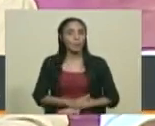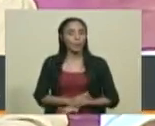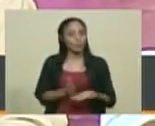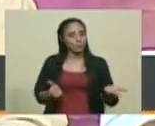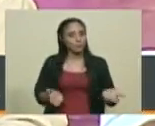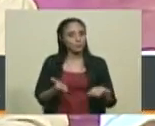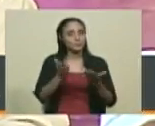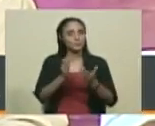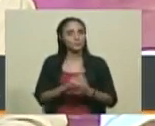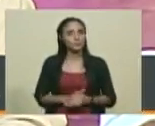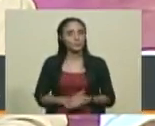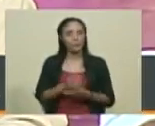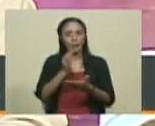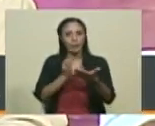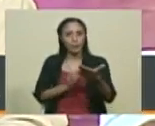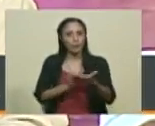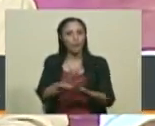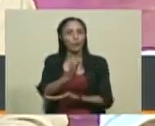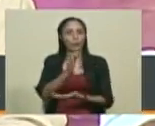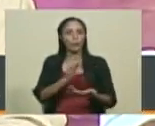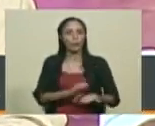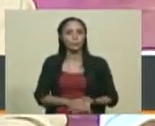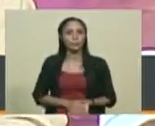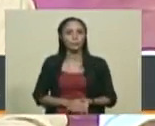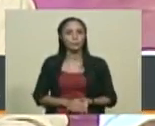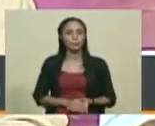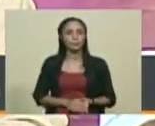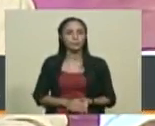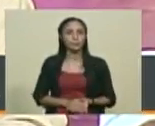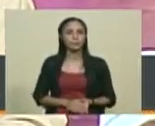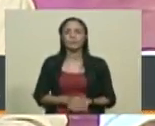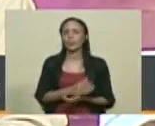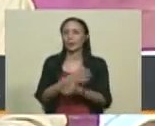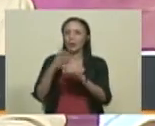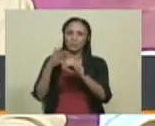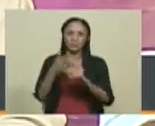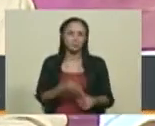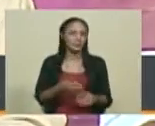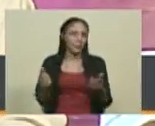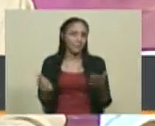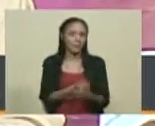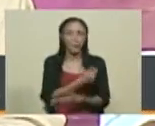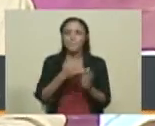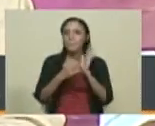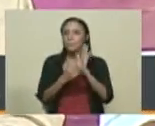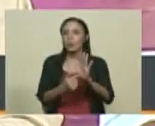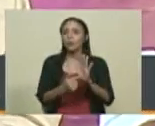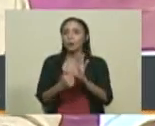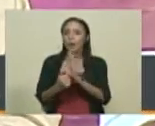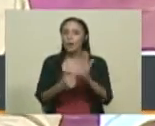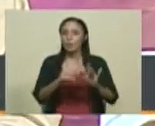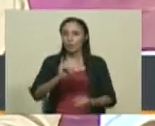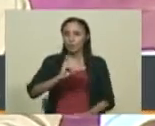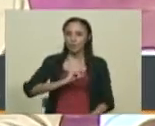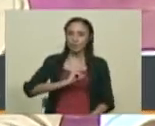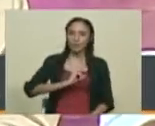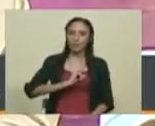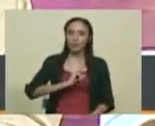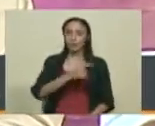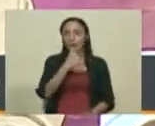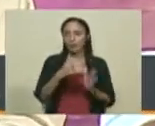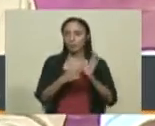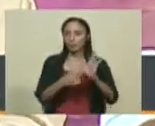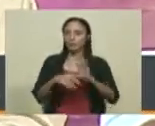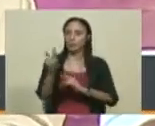ellos avancen sobre ese plan, derrotarlos y darles una lección de dignidad, como lo hace